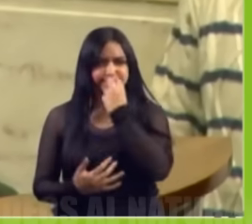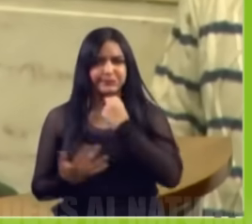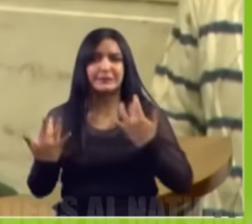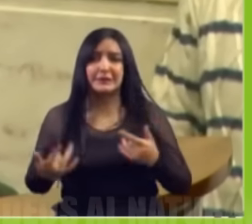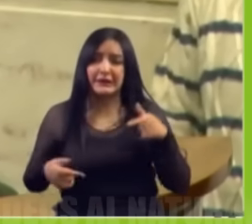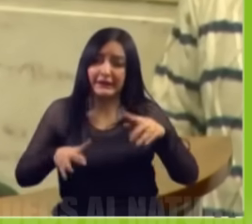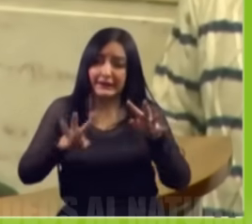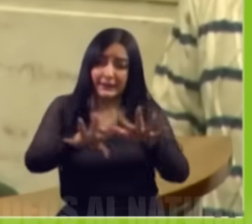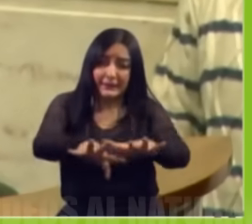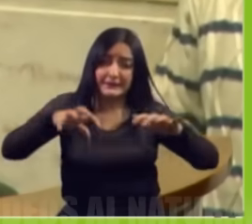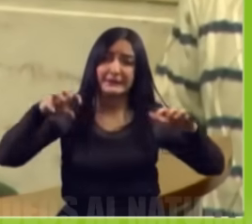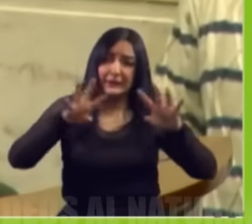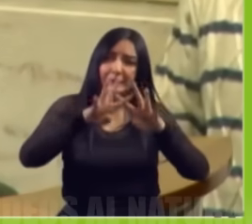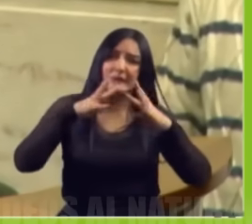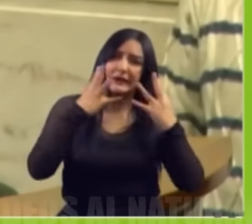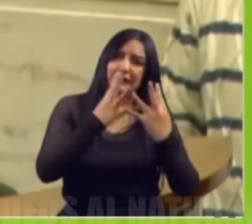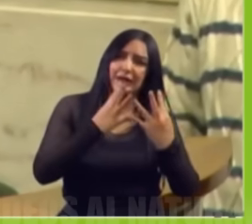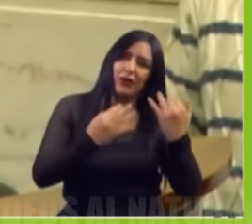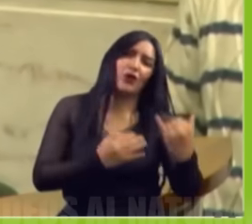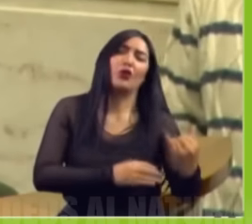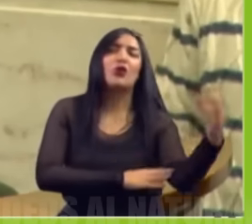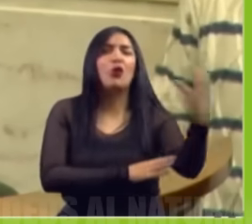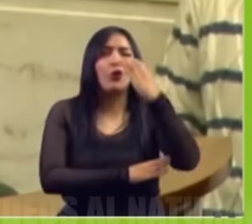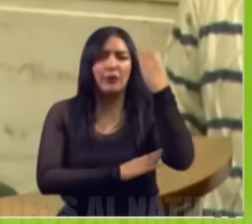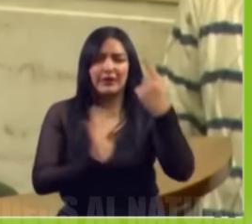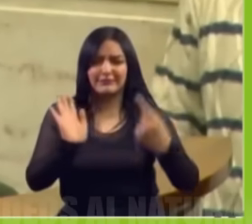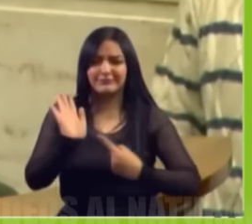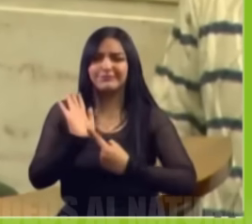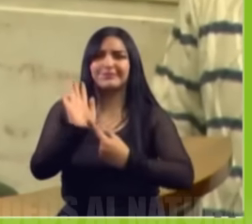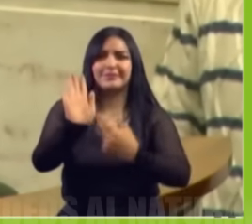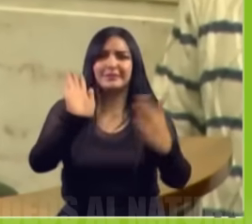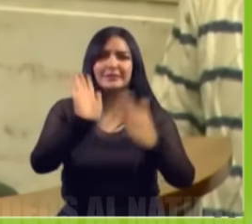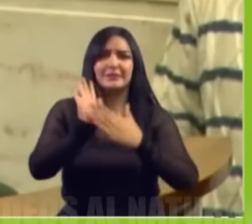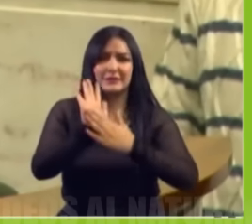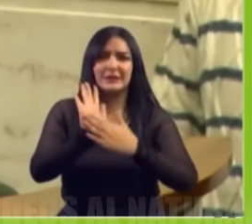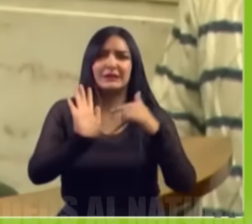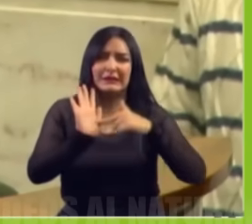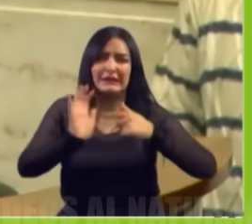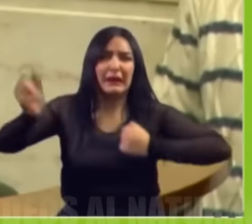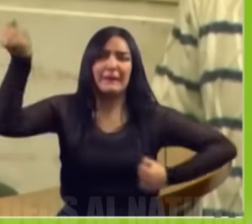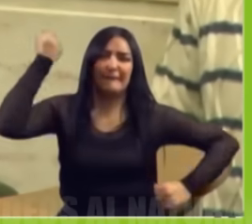Colombia dejar esta constancia de nuestra